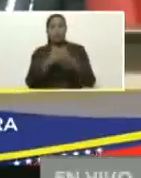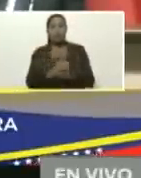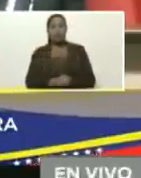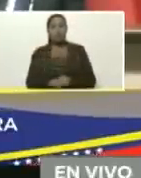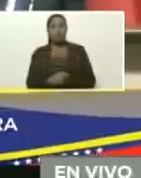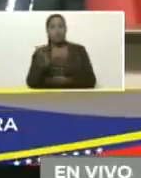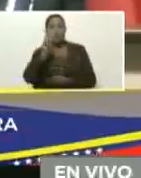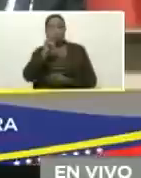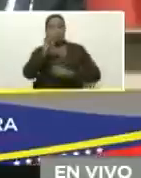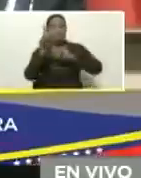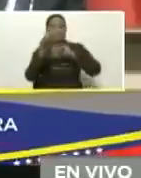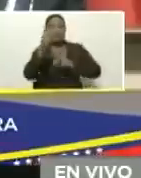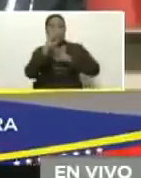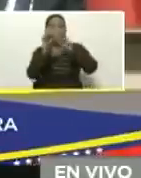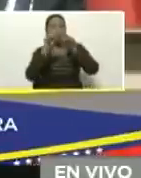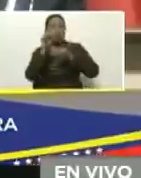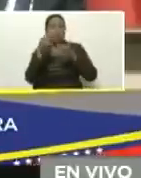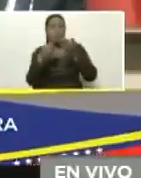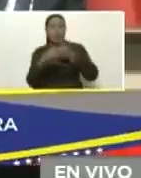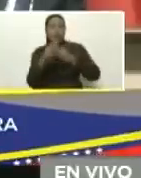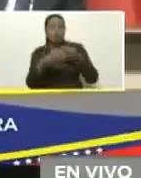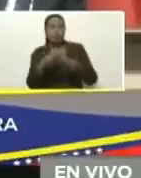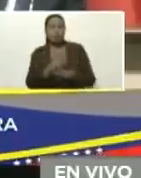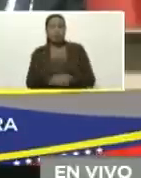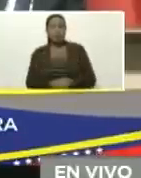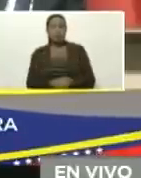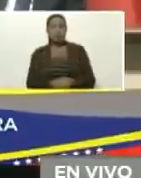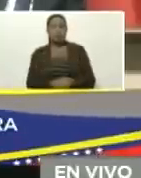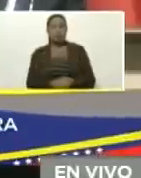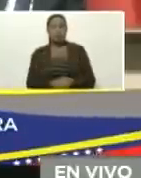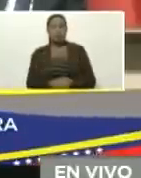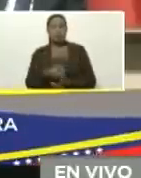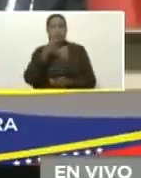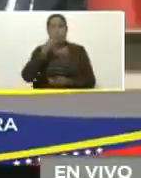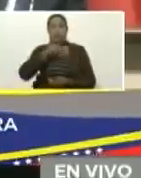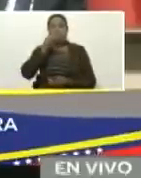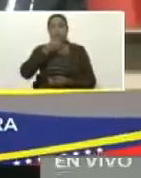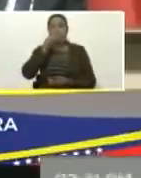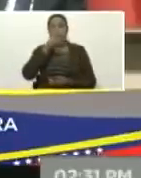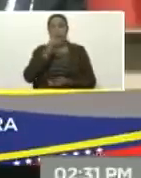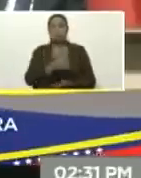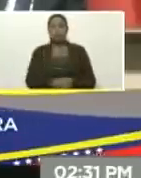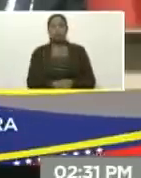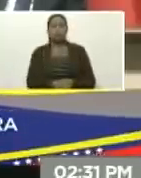Venezuela. Le vamos a ceder la palabra. Buenas tardes.